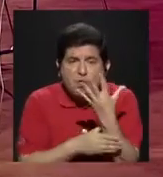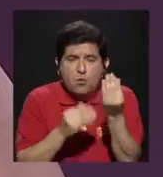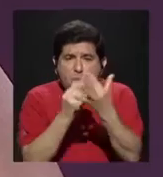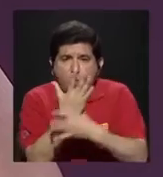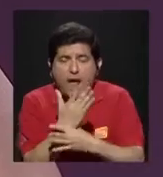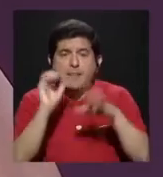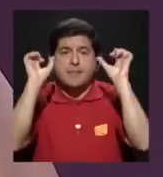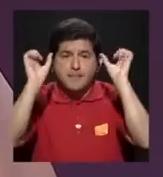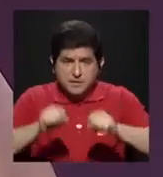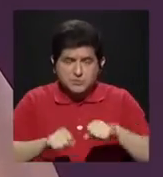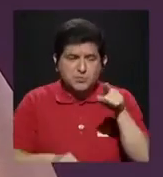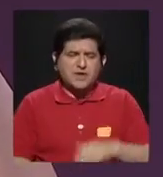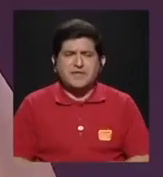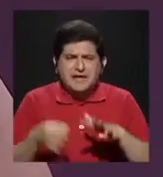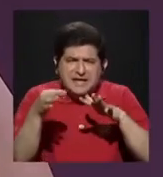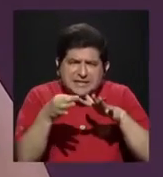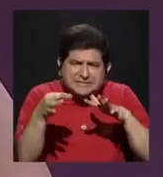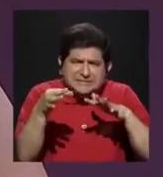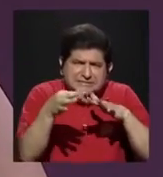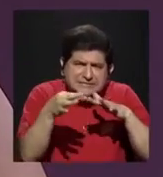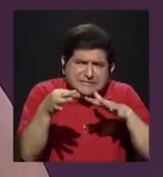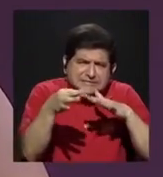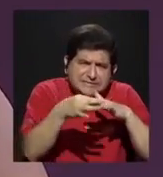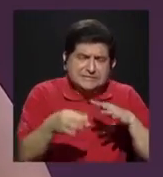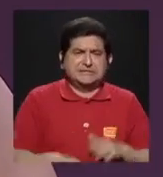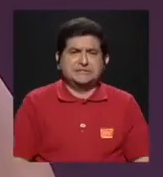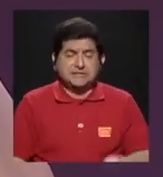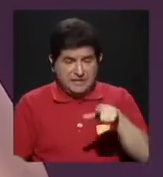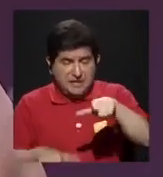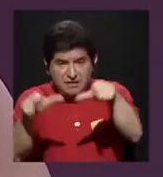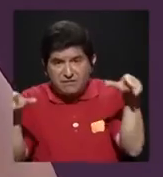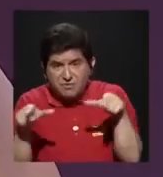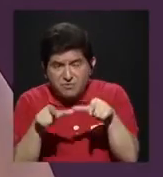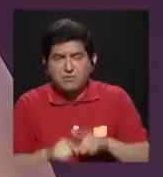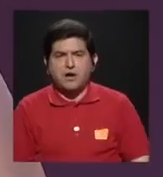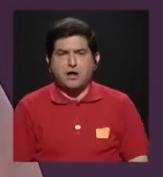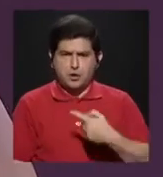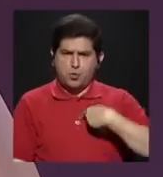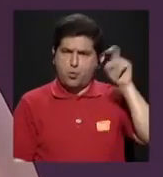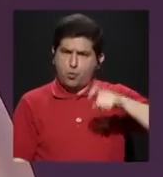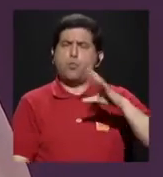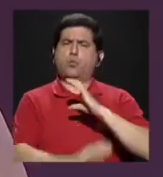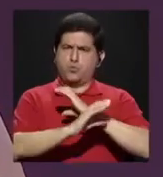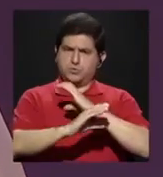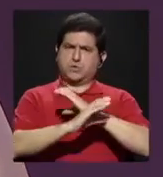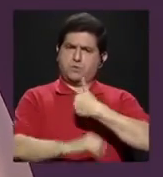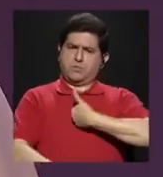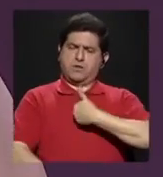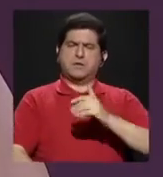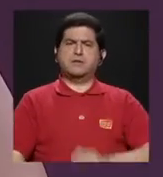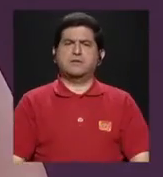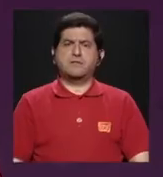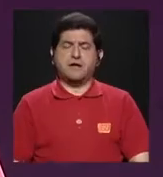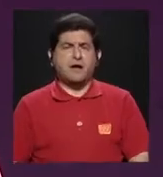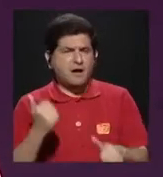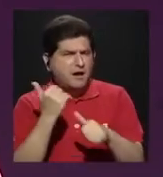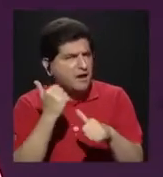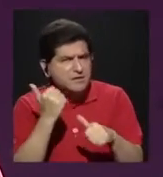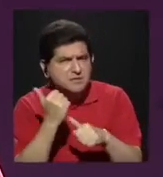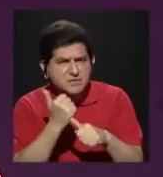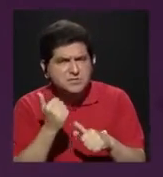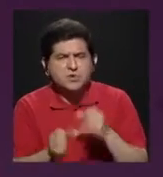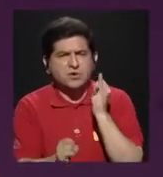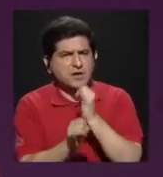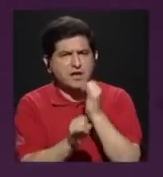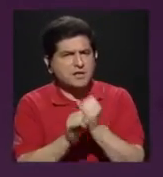pueden meter como estillitas o conchitas, ¿verdad? En el manglar. Entonces todo eso uno tiene que cuidarlo. ¿Han tenido asesoría de parte de